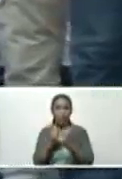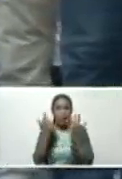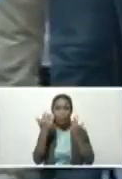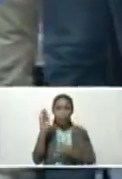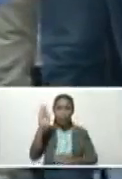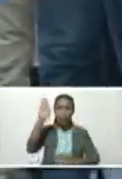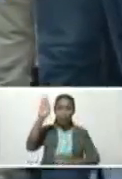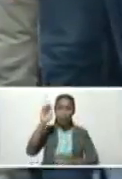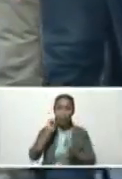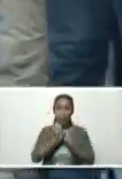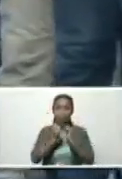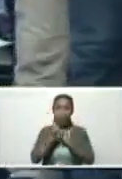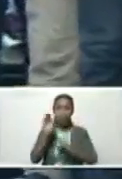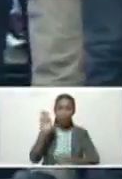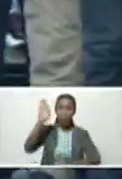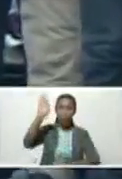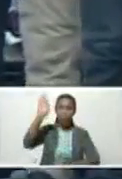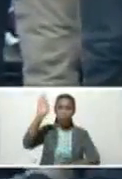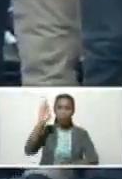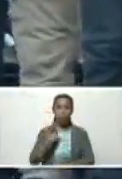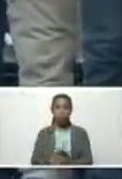los deportistas,